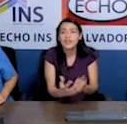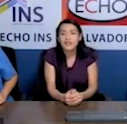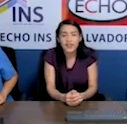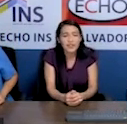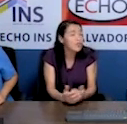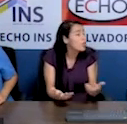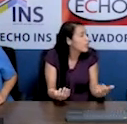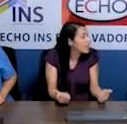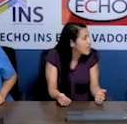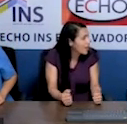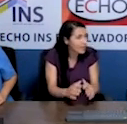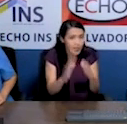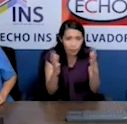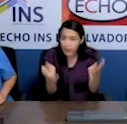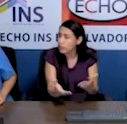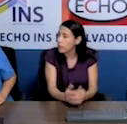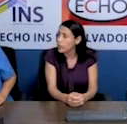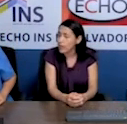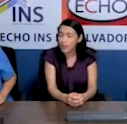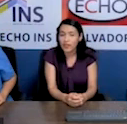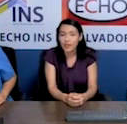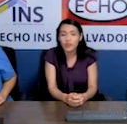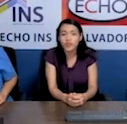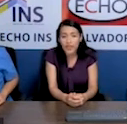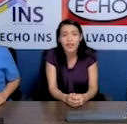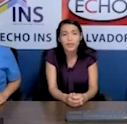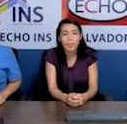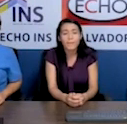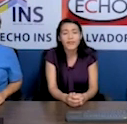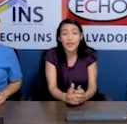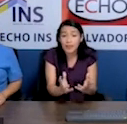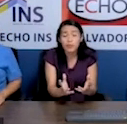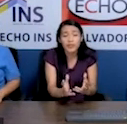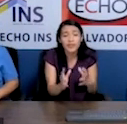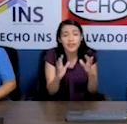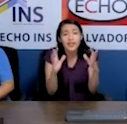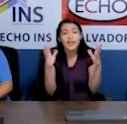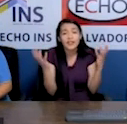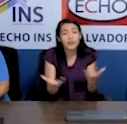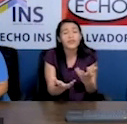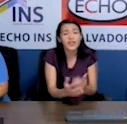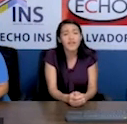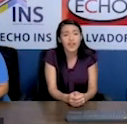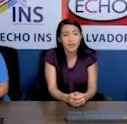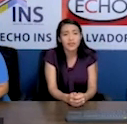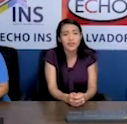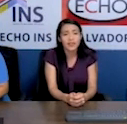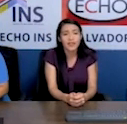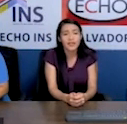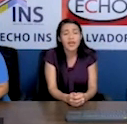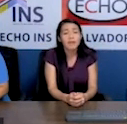general. ¿Qué dice psicología en el aspecto emocional? ¿Verdad? Es importante recurrir a